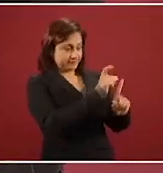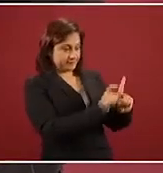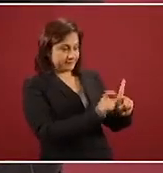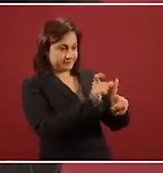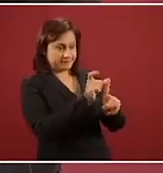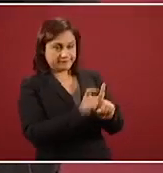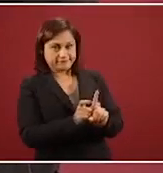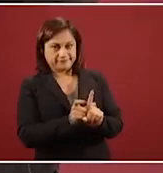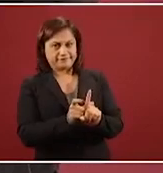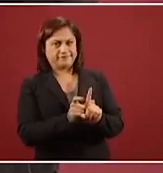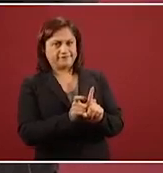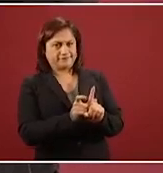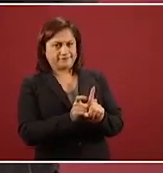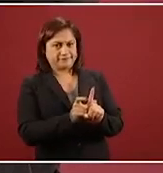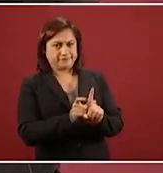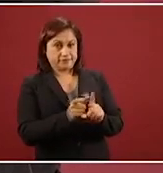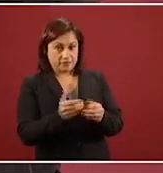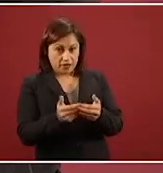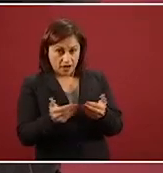Ahora no.